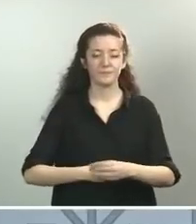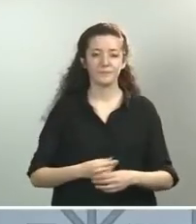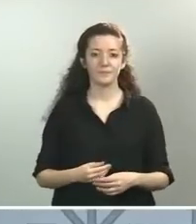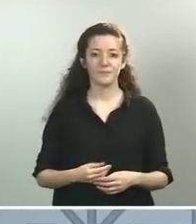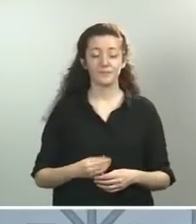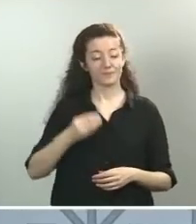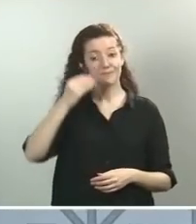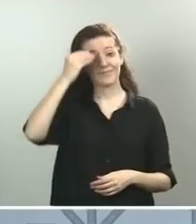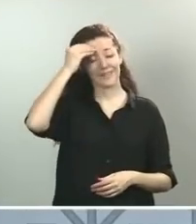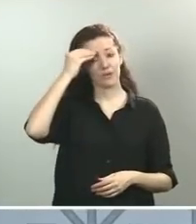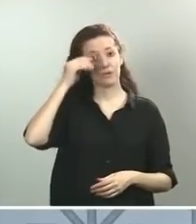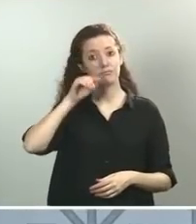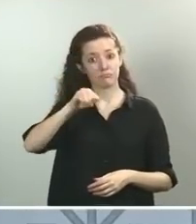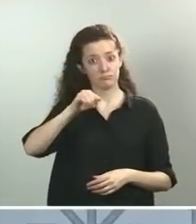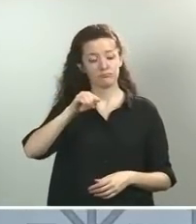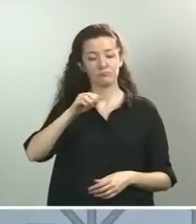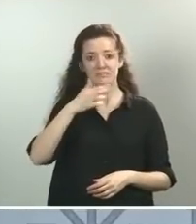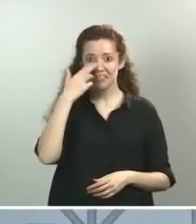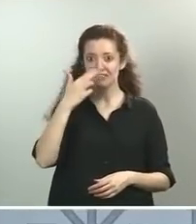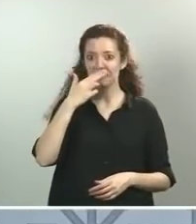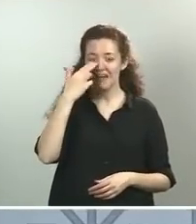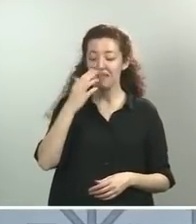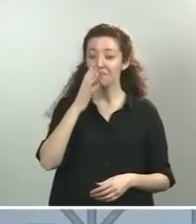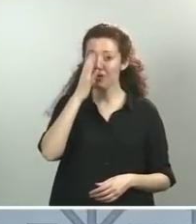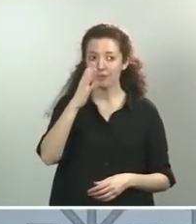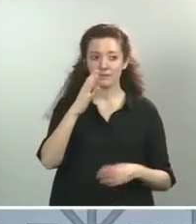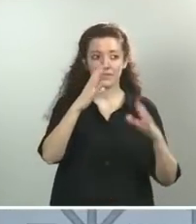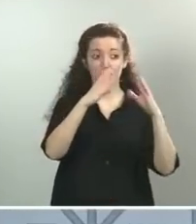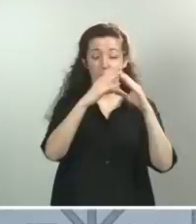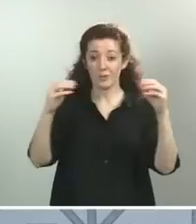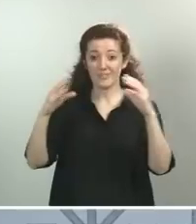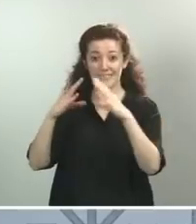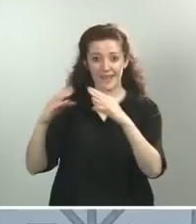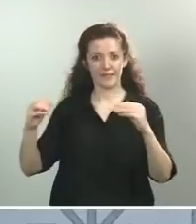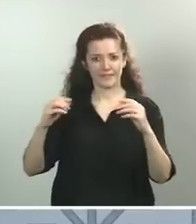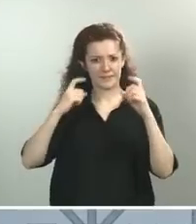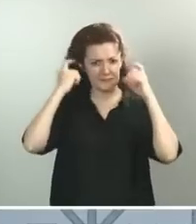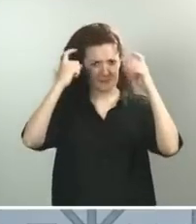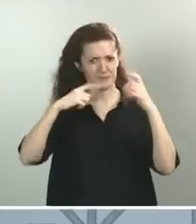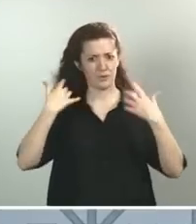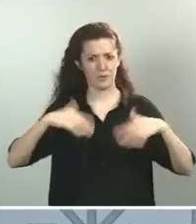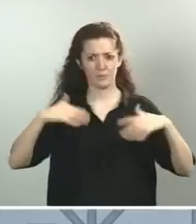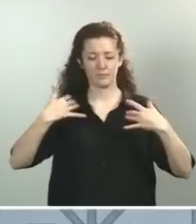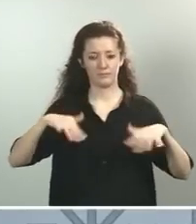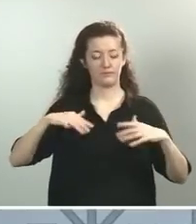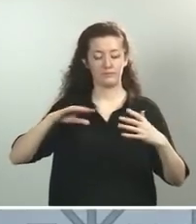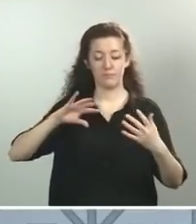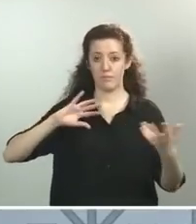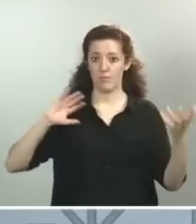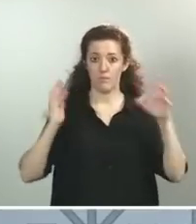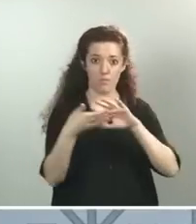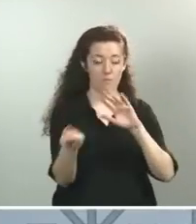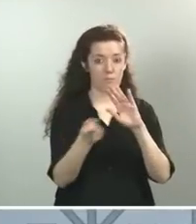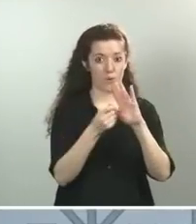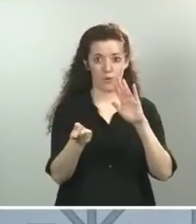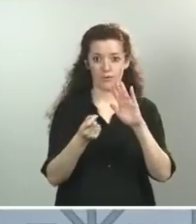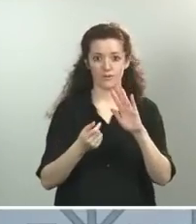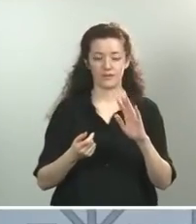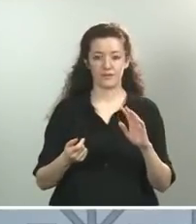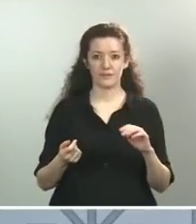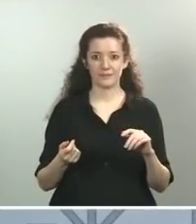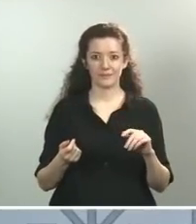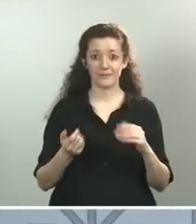interesante ver como as universidades con un gran esforzo han feito a transición rapidísimo, lo cual crea unha base para o futuro,